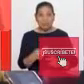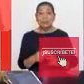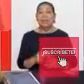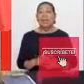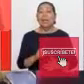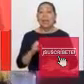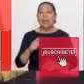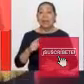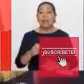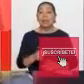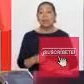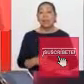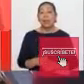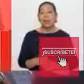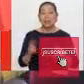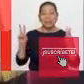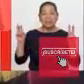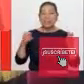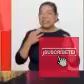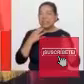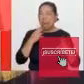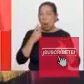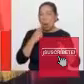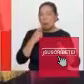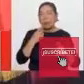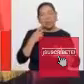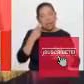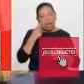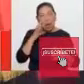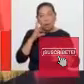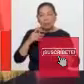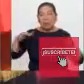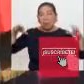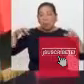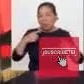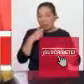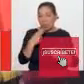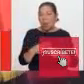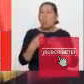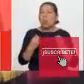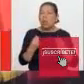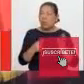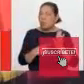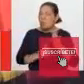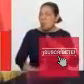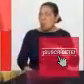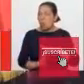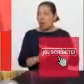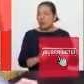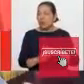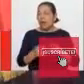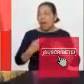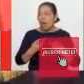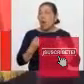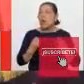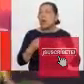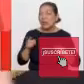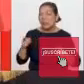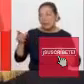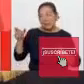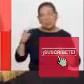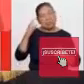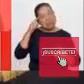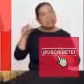Eric Moreno Hernández, alias El Monstruo. ¿Qué se sabe de él y por qué es que su nombre es sale a flote en los medios de comunicación mencionados por